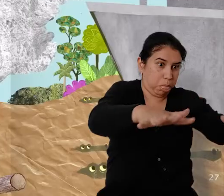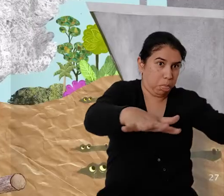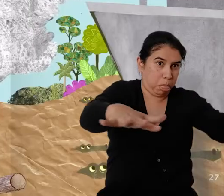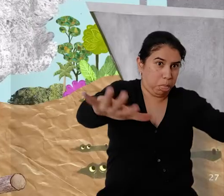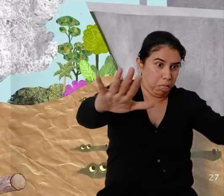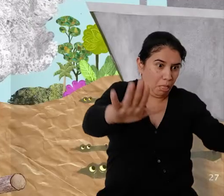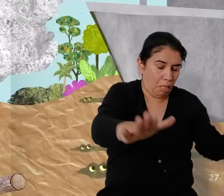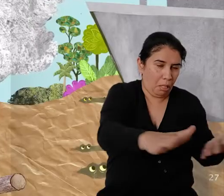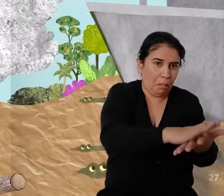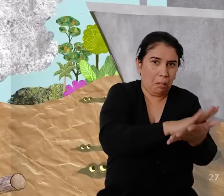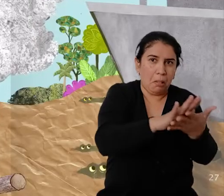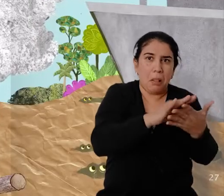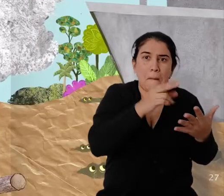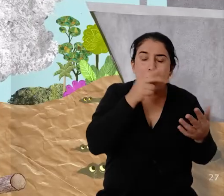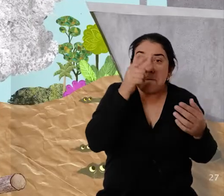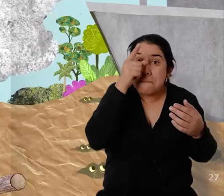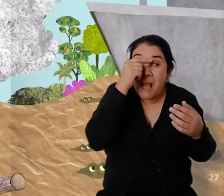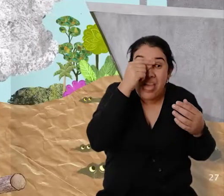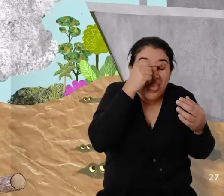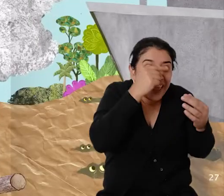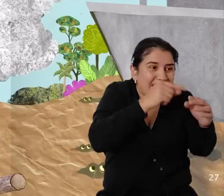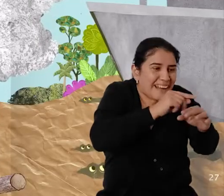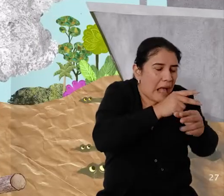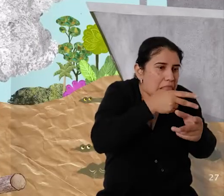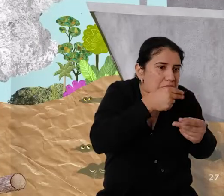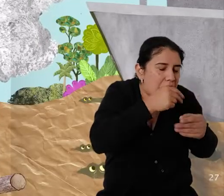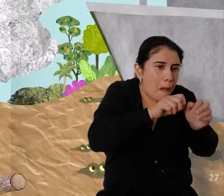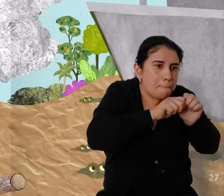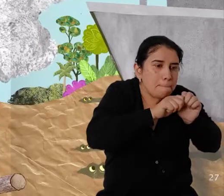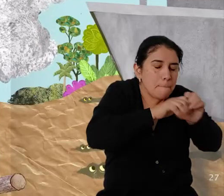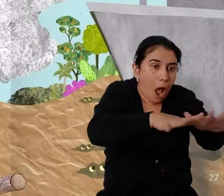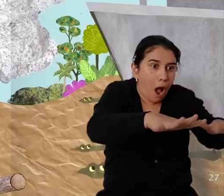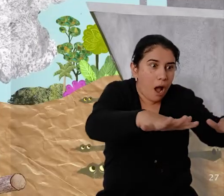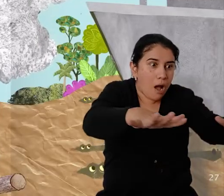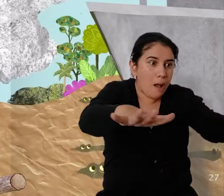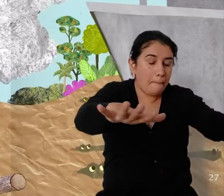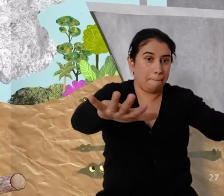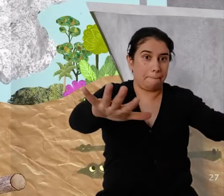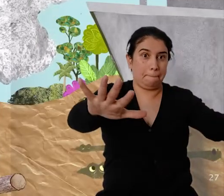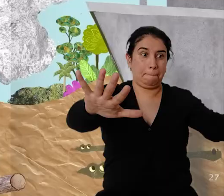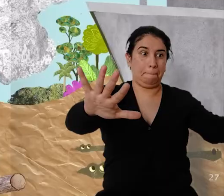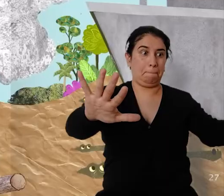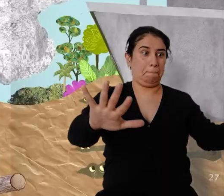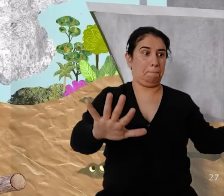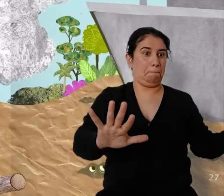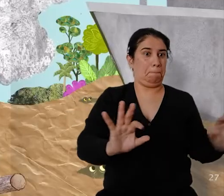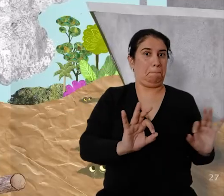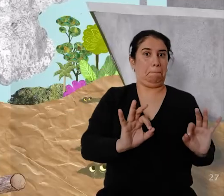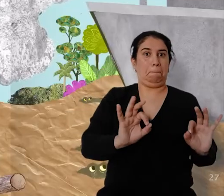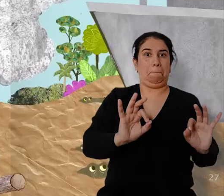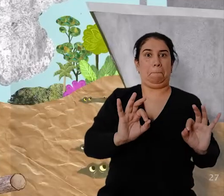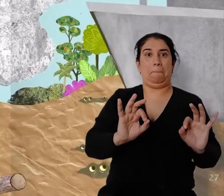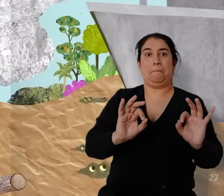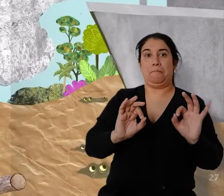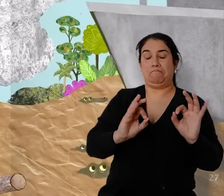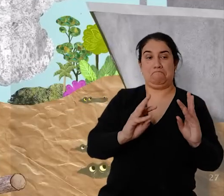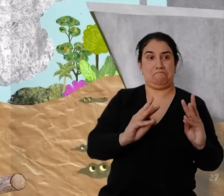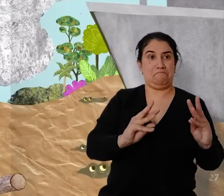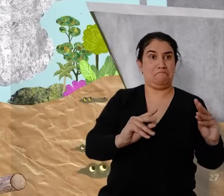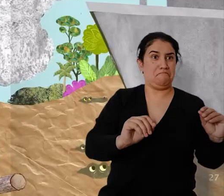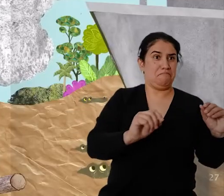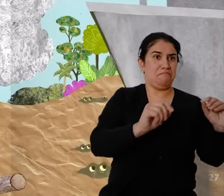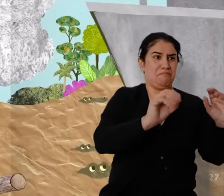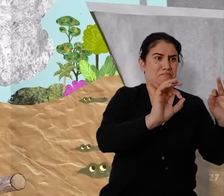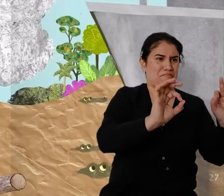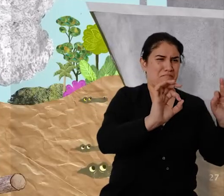un tronco, ni una astilla, ni una cáscara. Todo había sido deshecho a cañonazos por